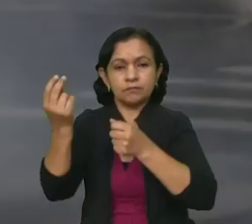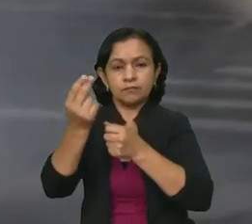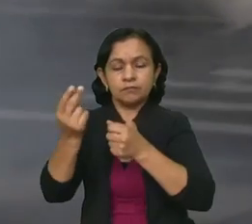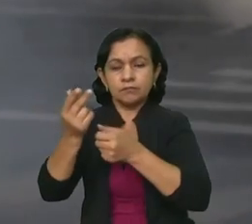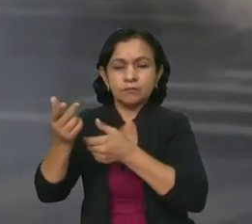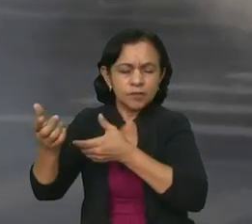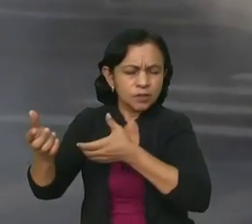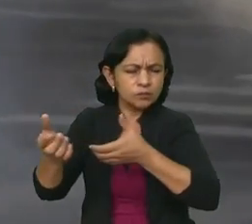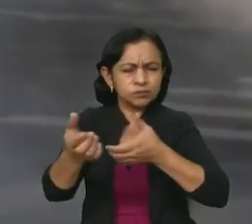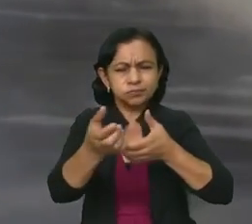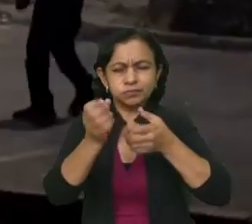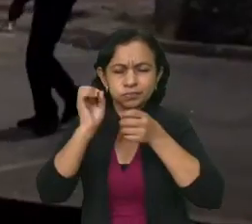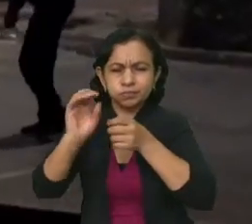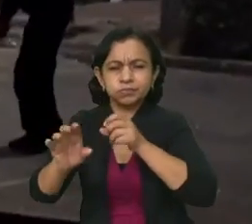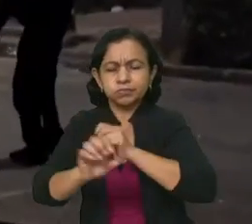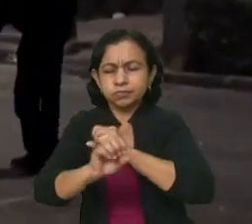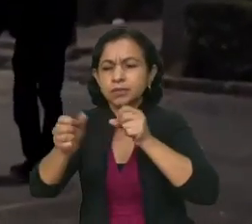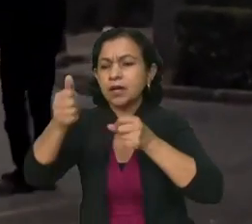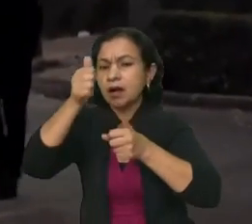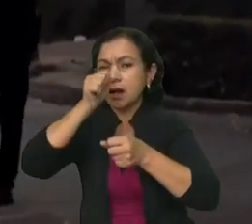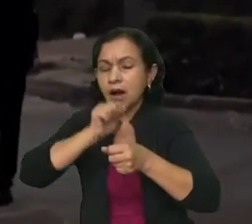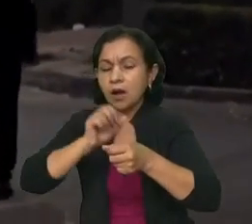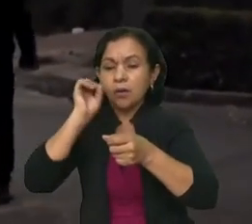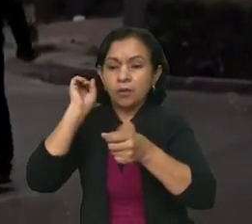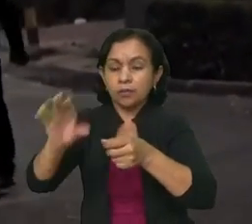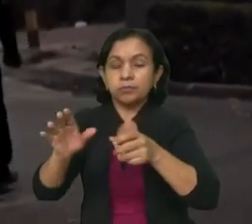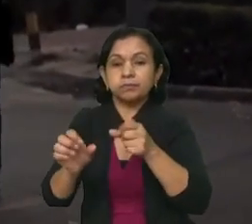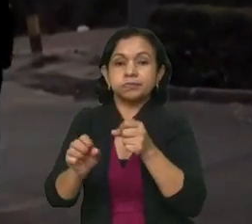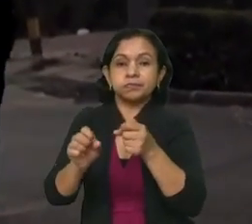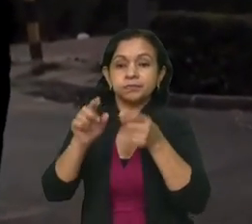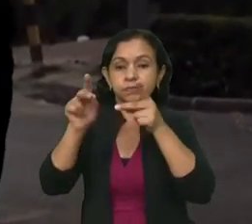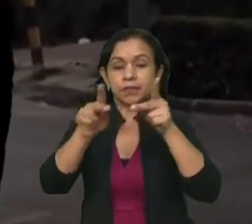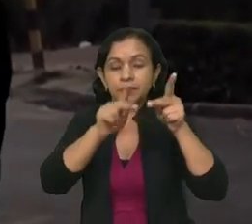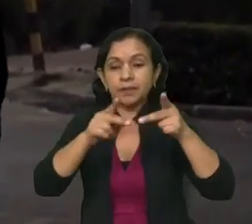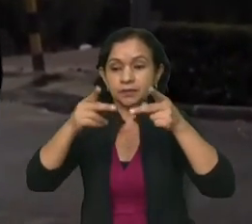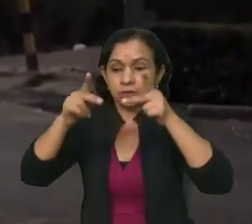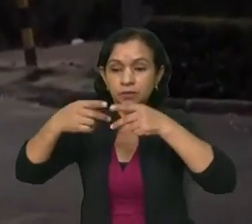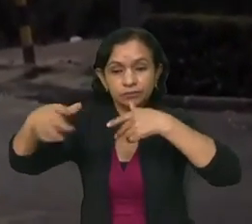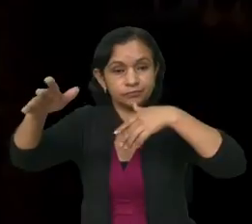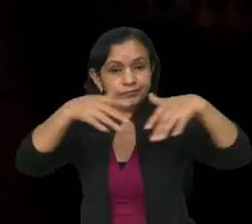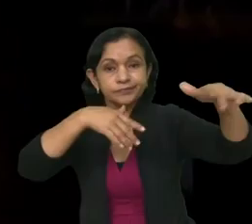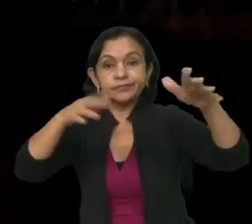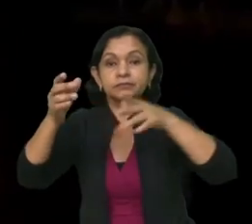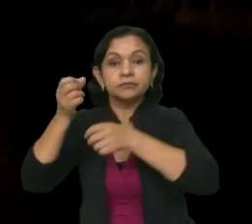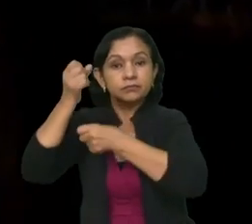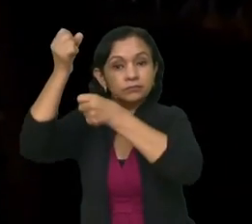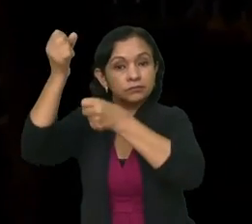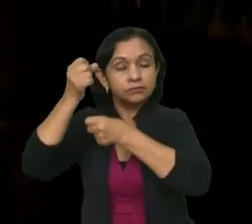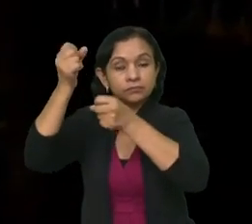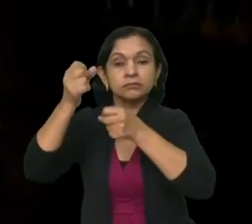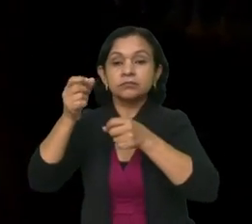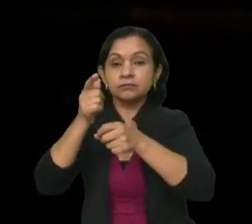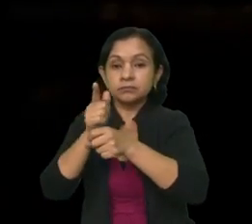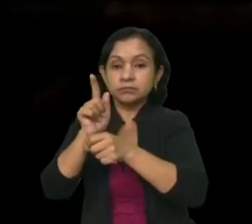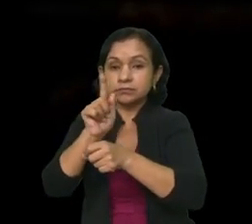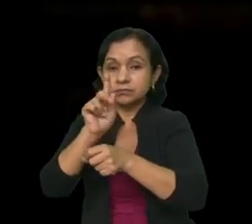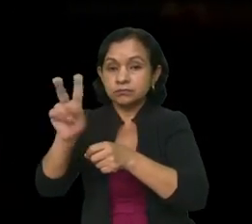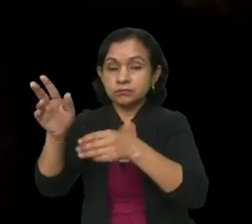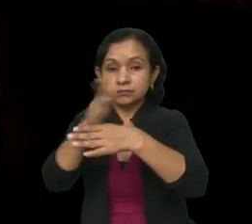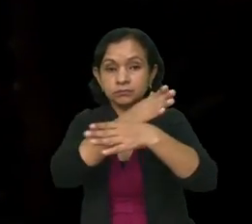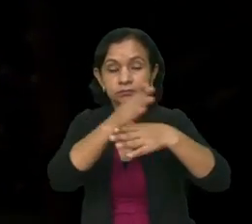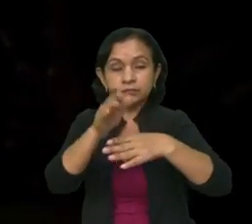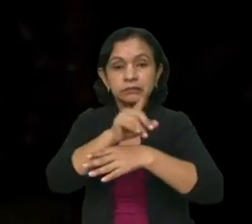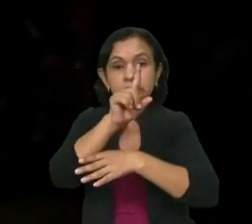gases lacrimógenos, cañones de agua y granadas paralizantes para dispersar a los manifestantes. Medios locales informaron que más de